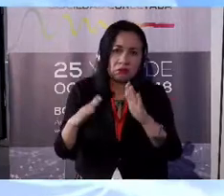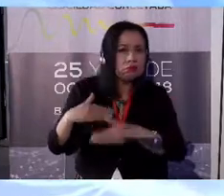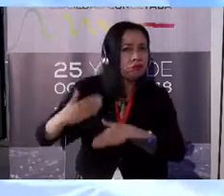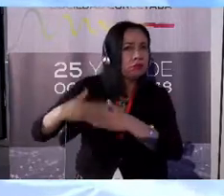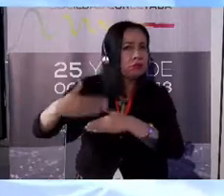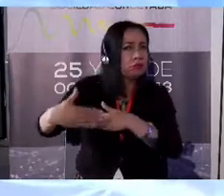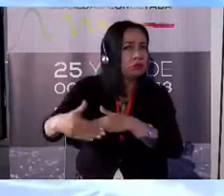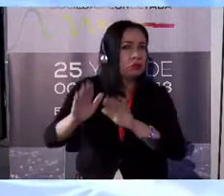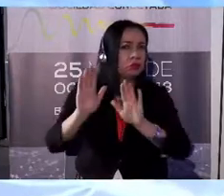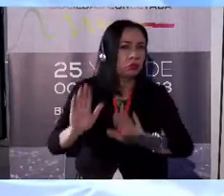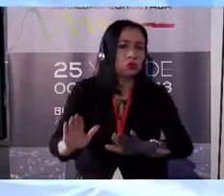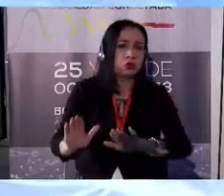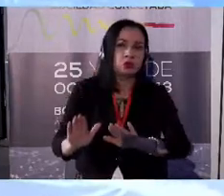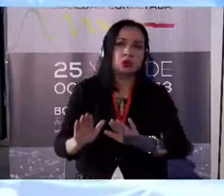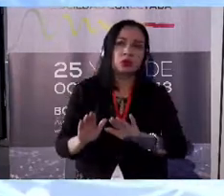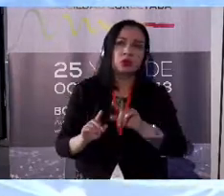después.